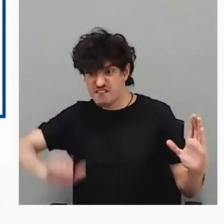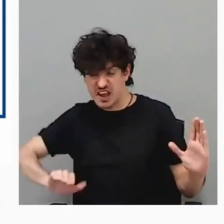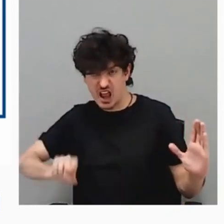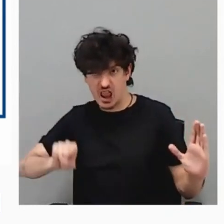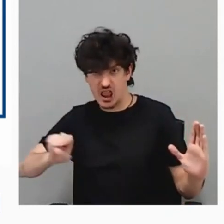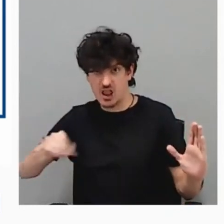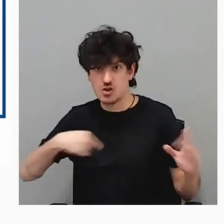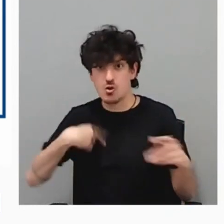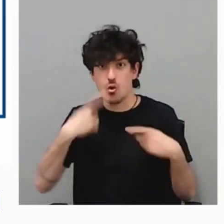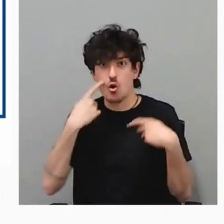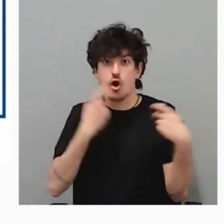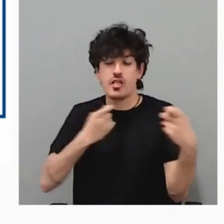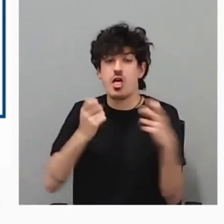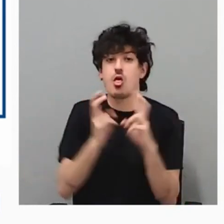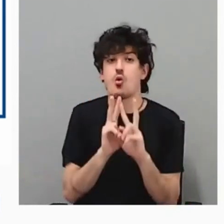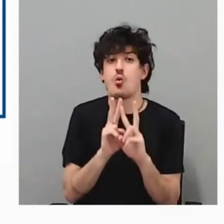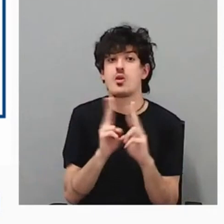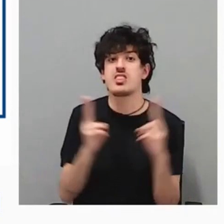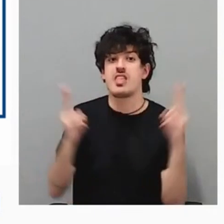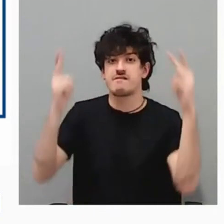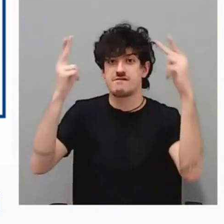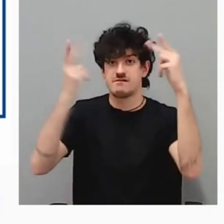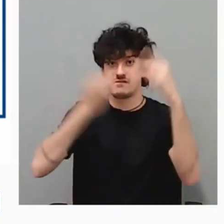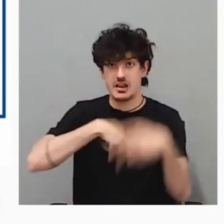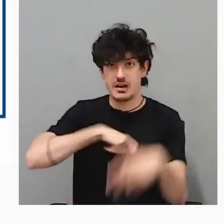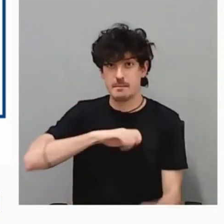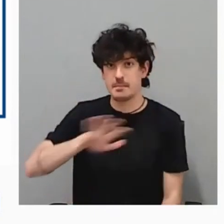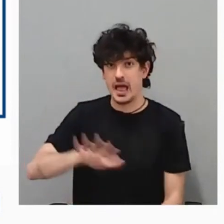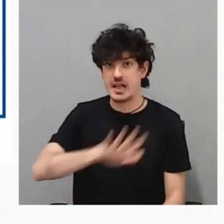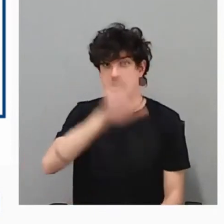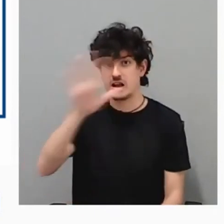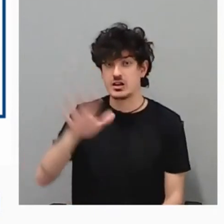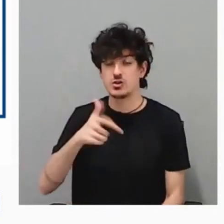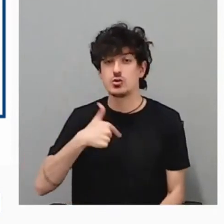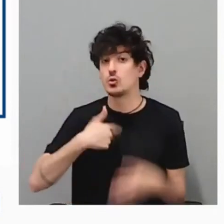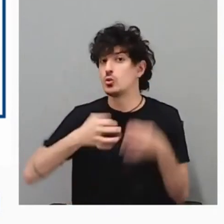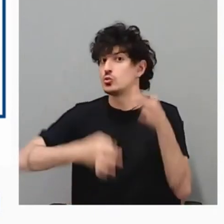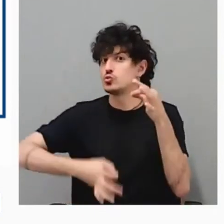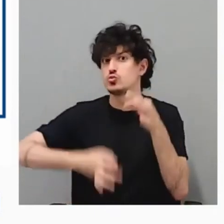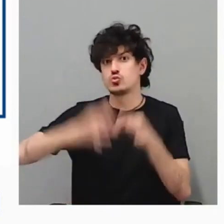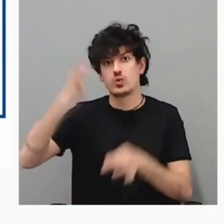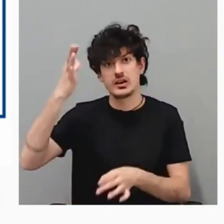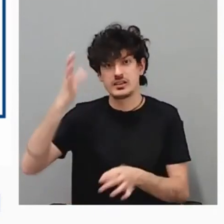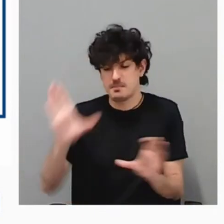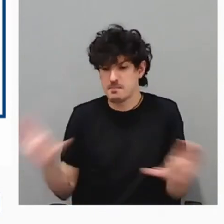España y tengo la suerte de tener, cada uno lo diremos de los nuestros, los mejores innovadores